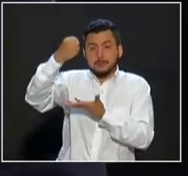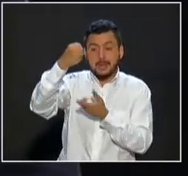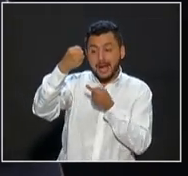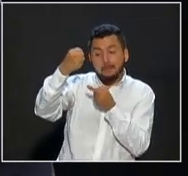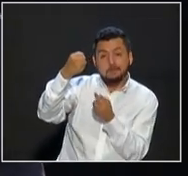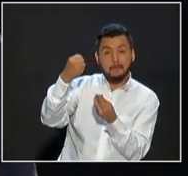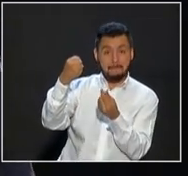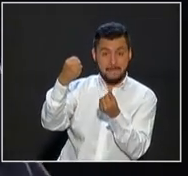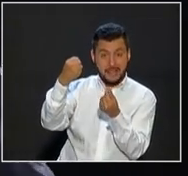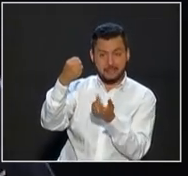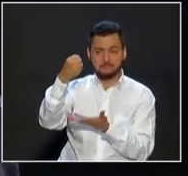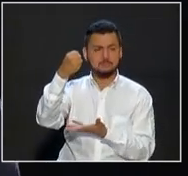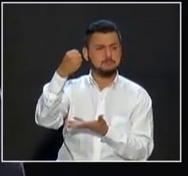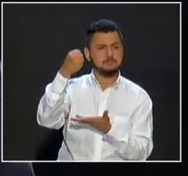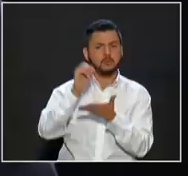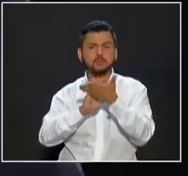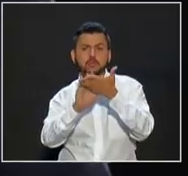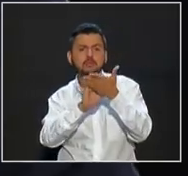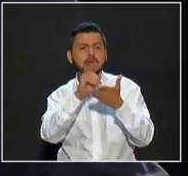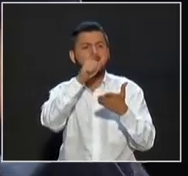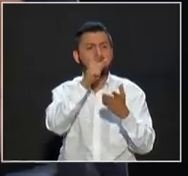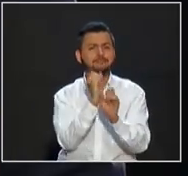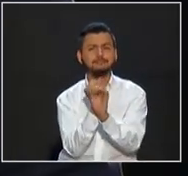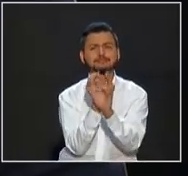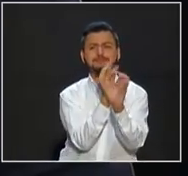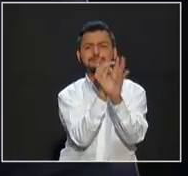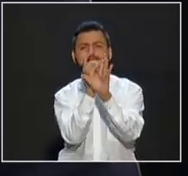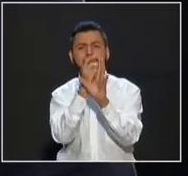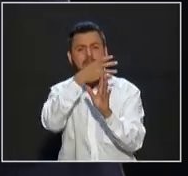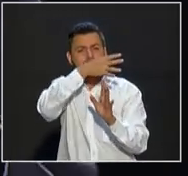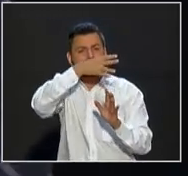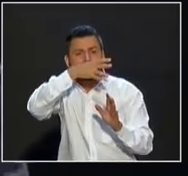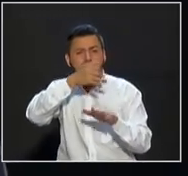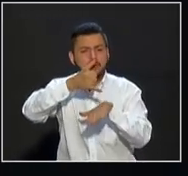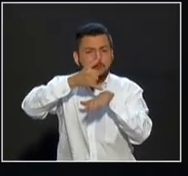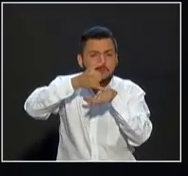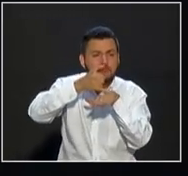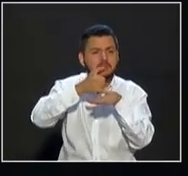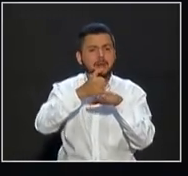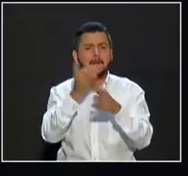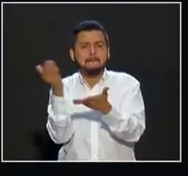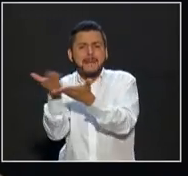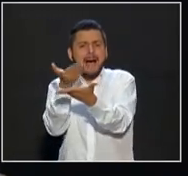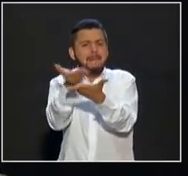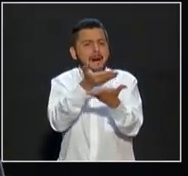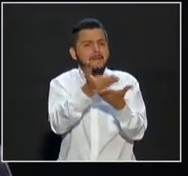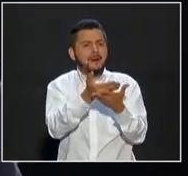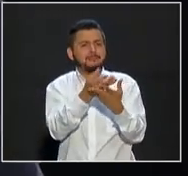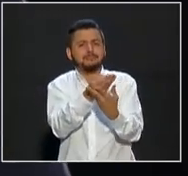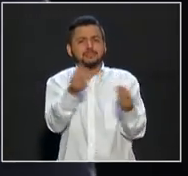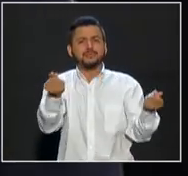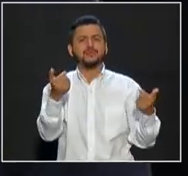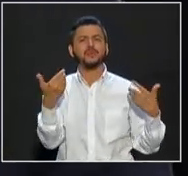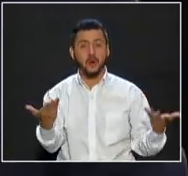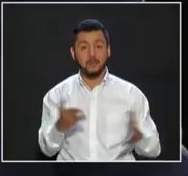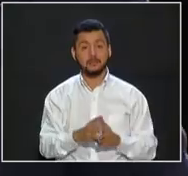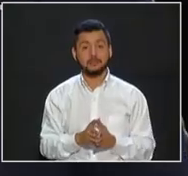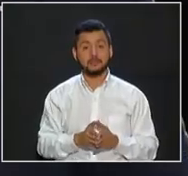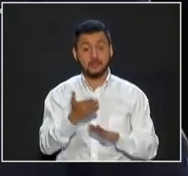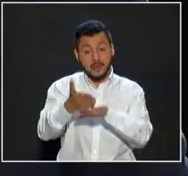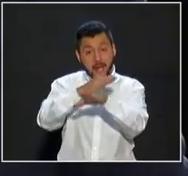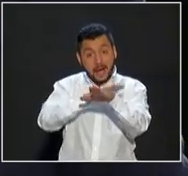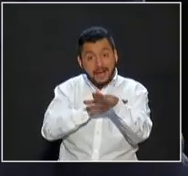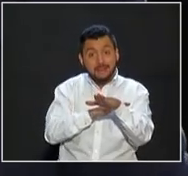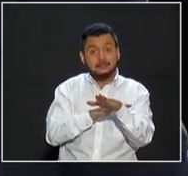los mercados internacionales siguen consumiendo y siguen demandando cocaína de colombia es necesario vincular a la